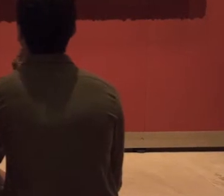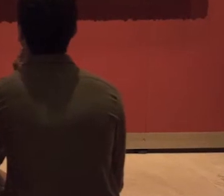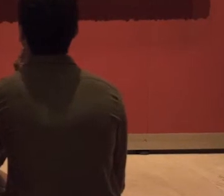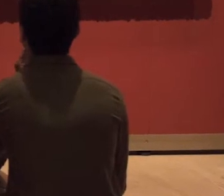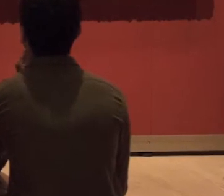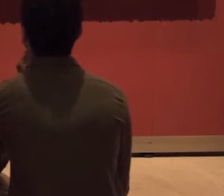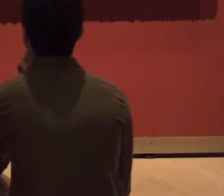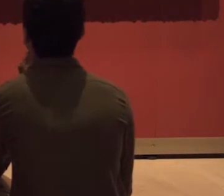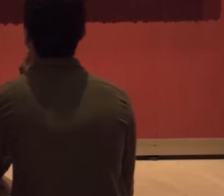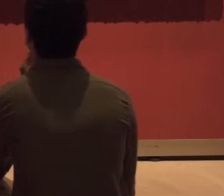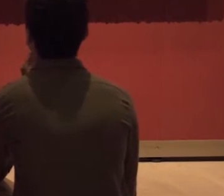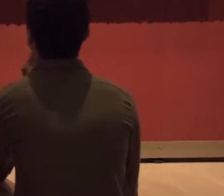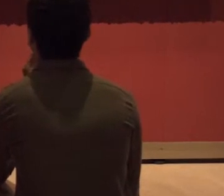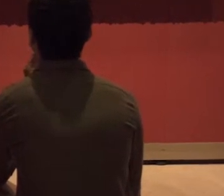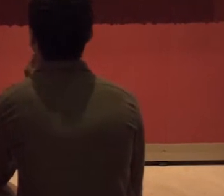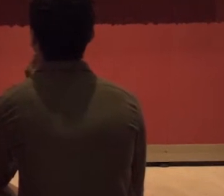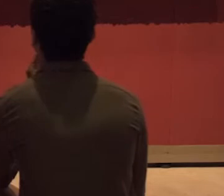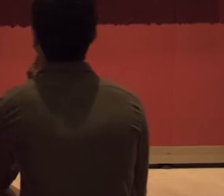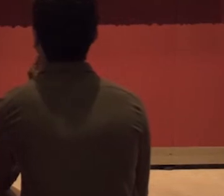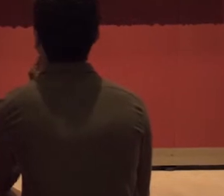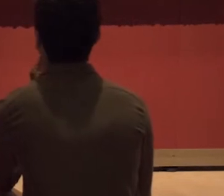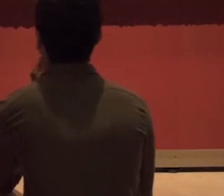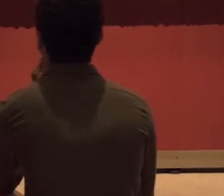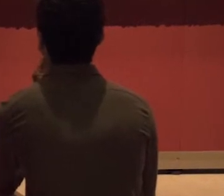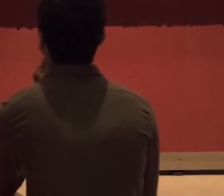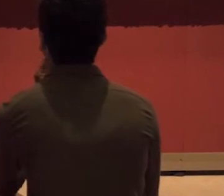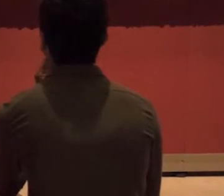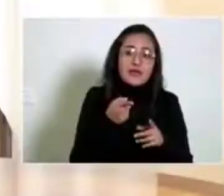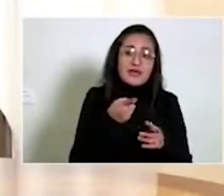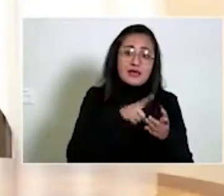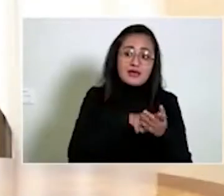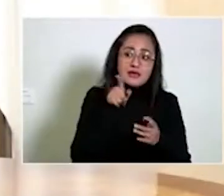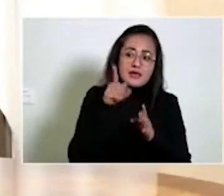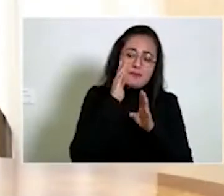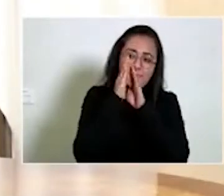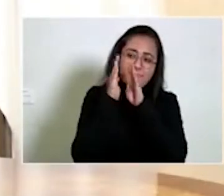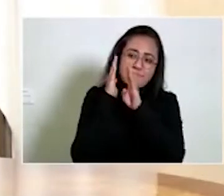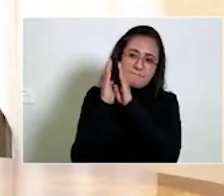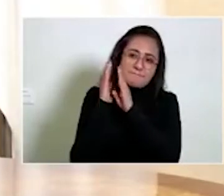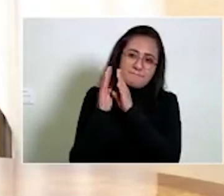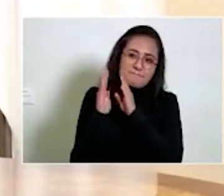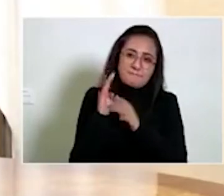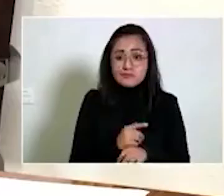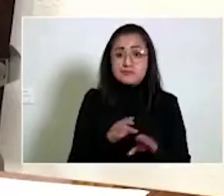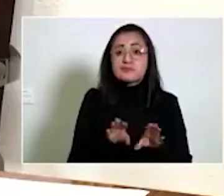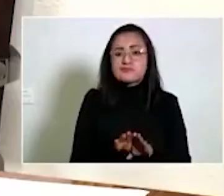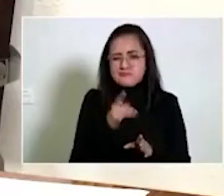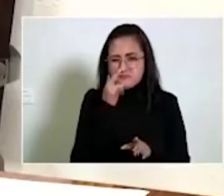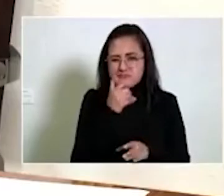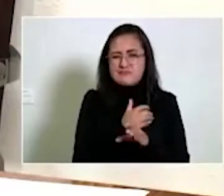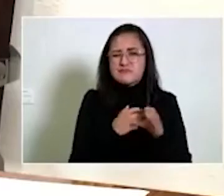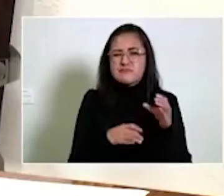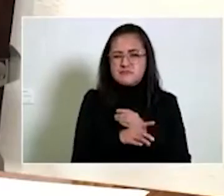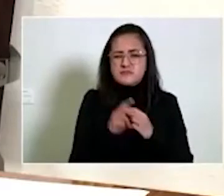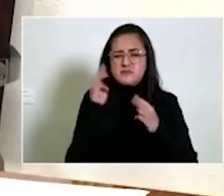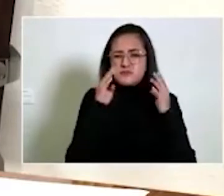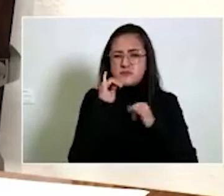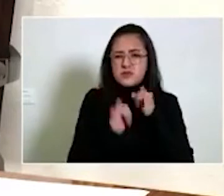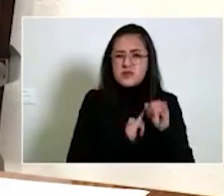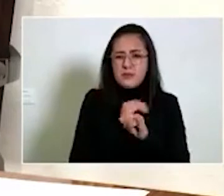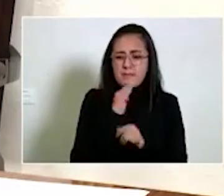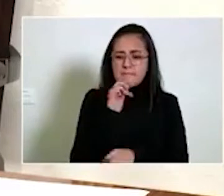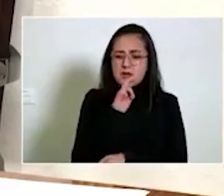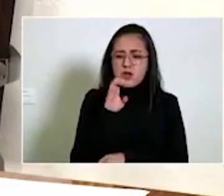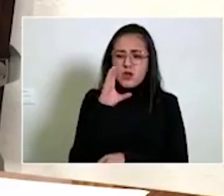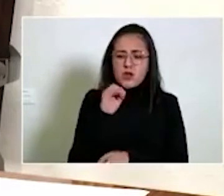pesos, saqueos y falta de mantenimiento. En conferencia de prensa, el gobernador Luis Miguel Barbosa Huerta y el titular de la Secretaría de Cultura,